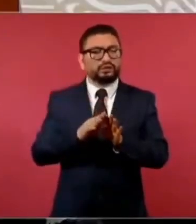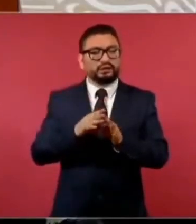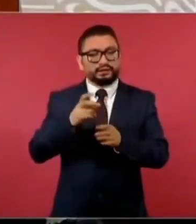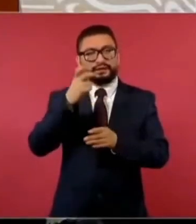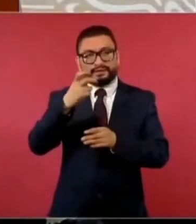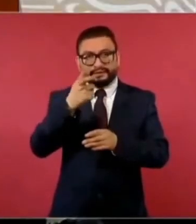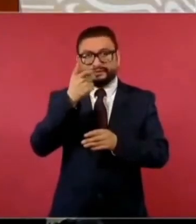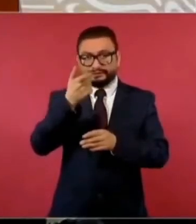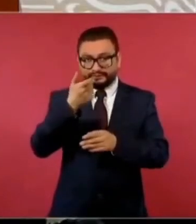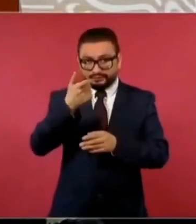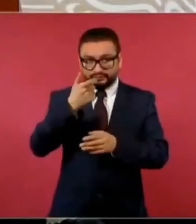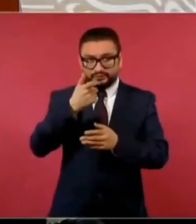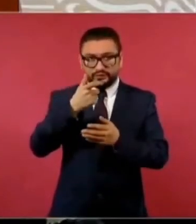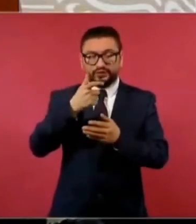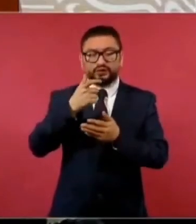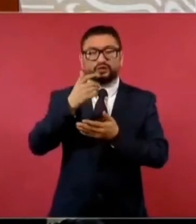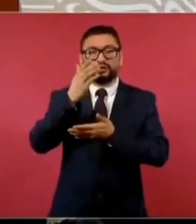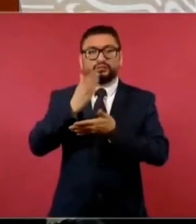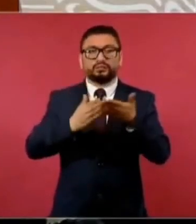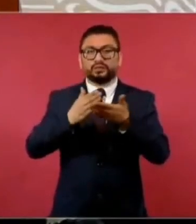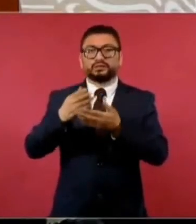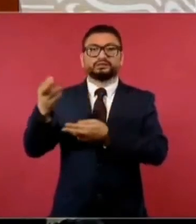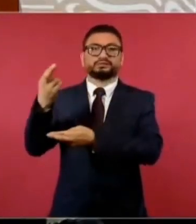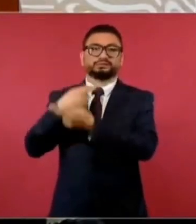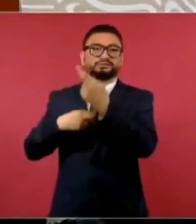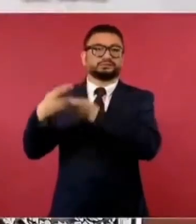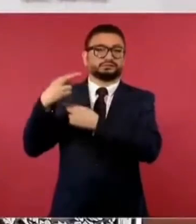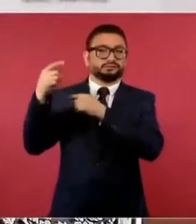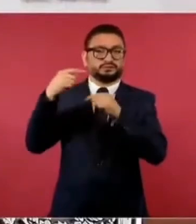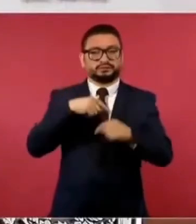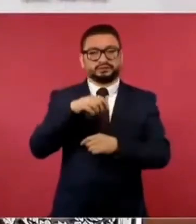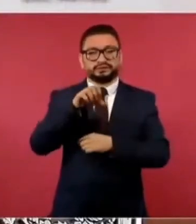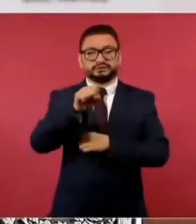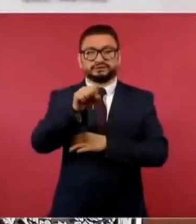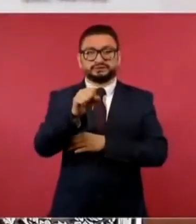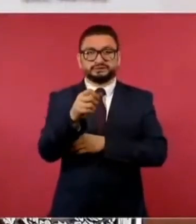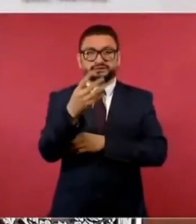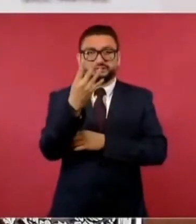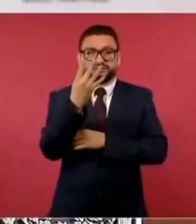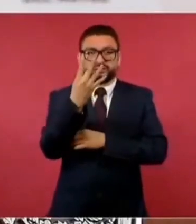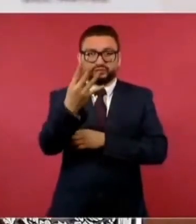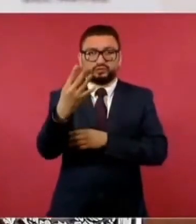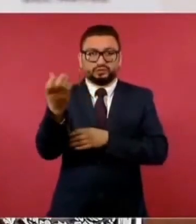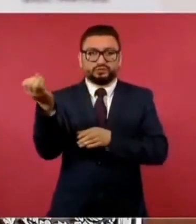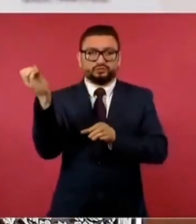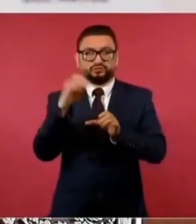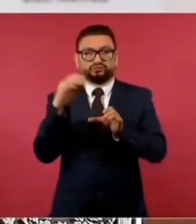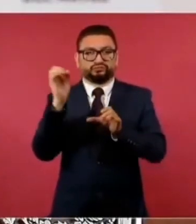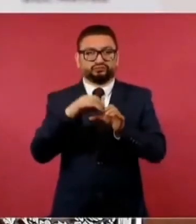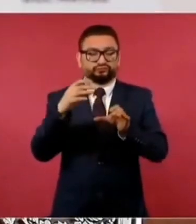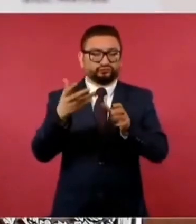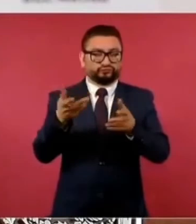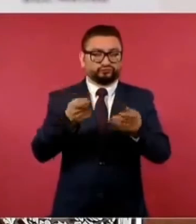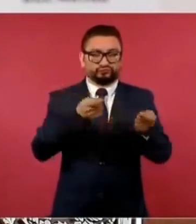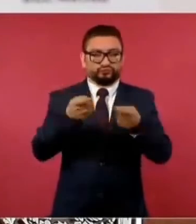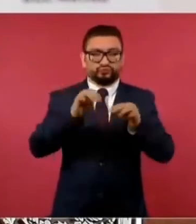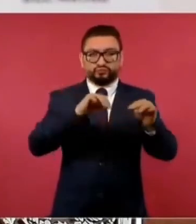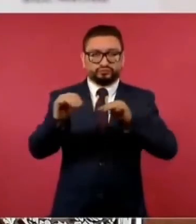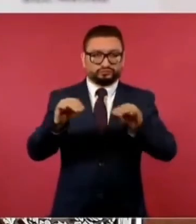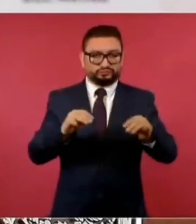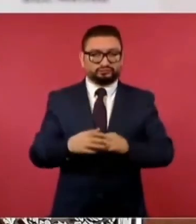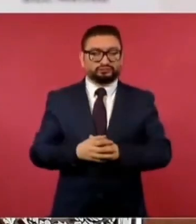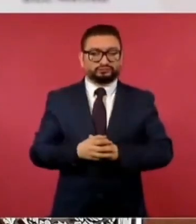ese dinero lo devolvieron a través de 64 operaciones,